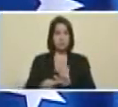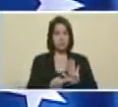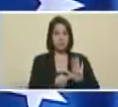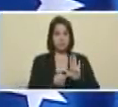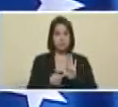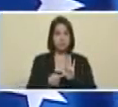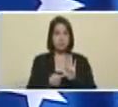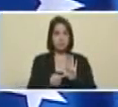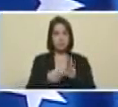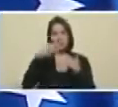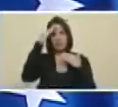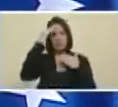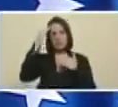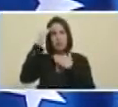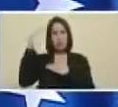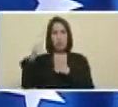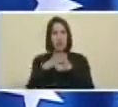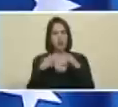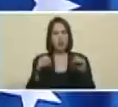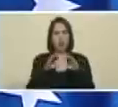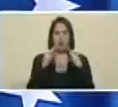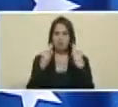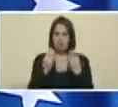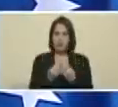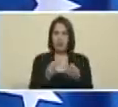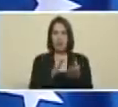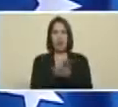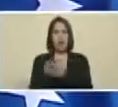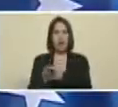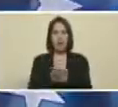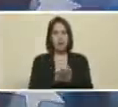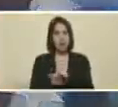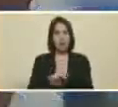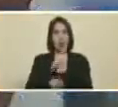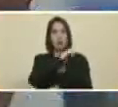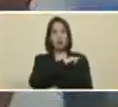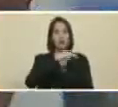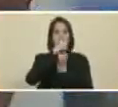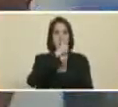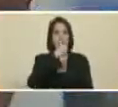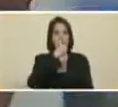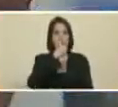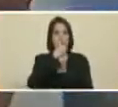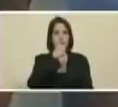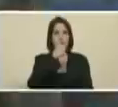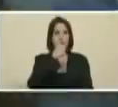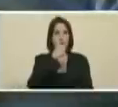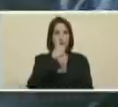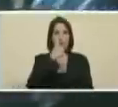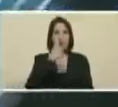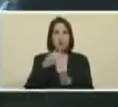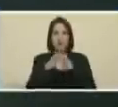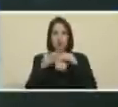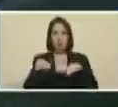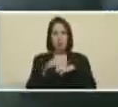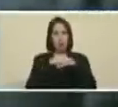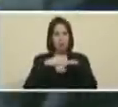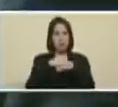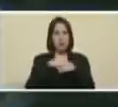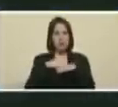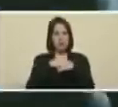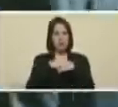homenaje y saluda a los familiares, amigos y a las autoridades del tren ministerial que